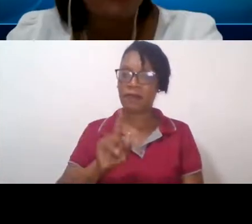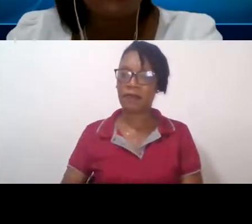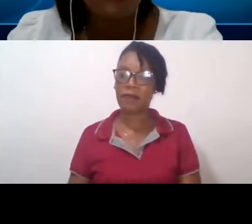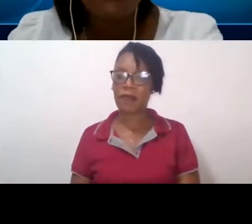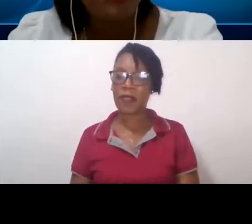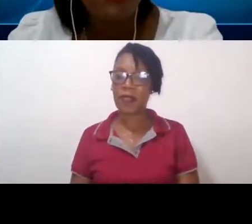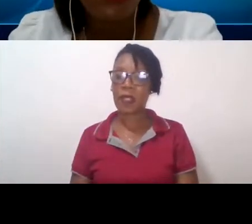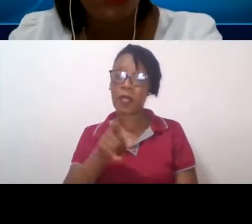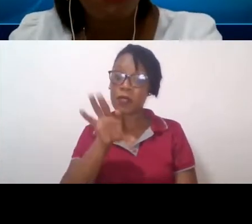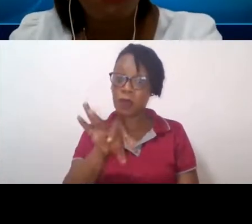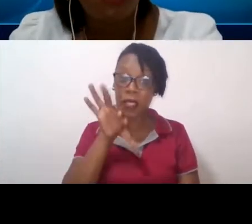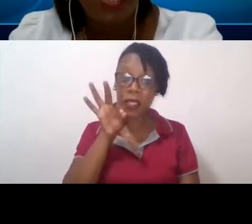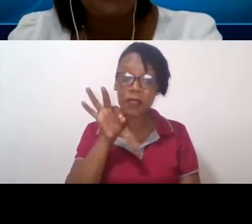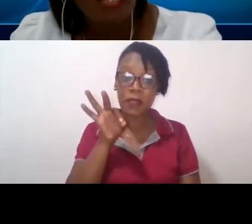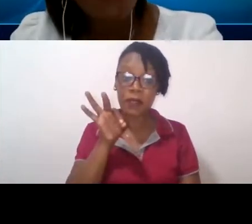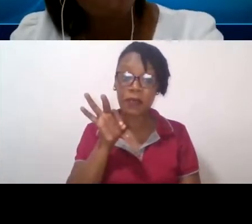la invitación es a esto,